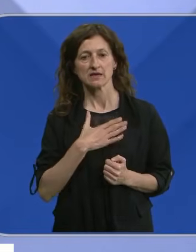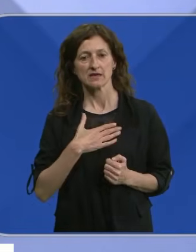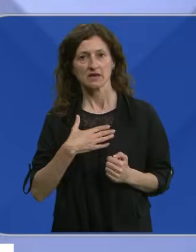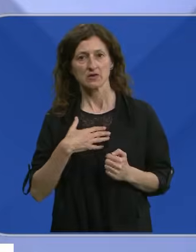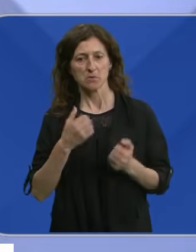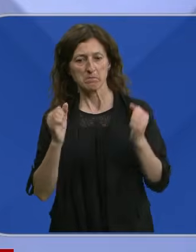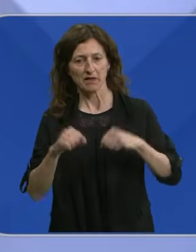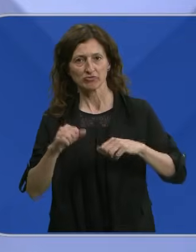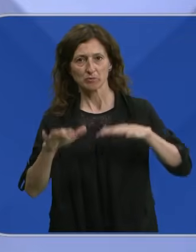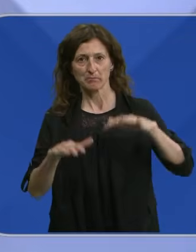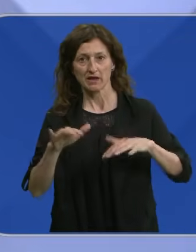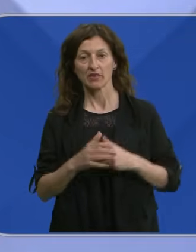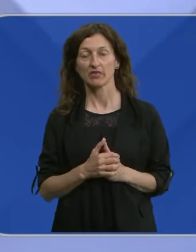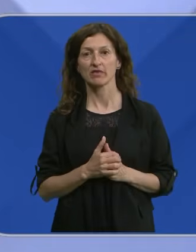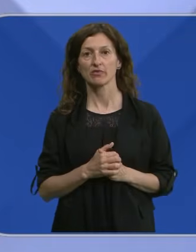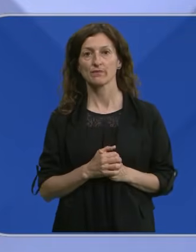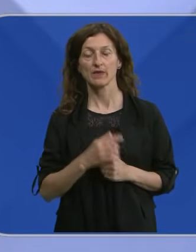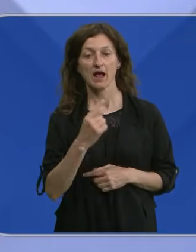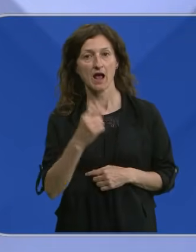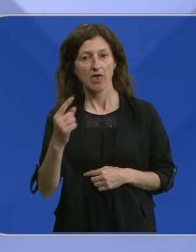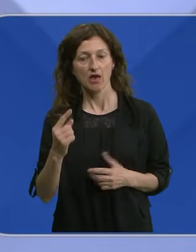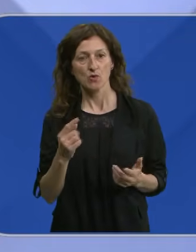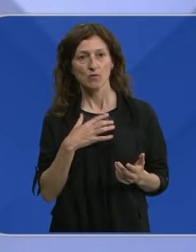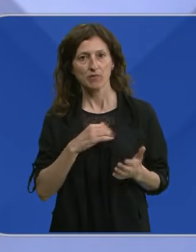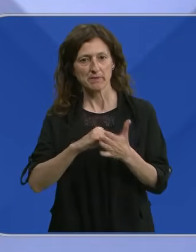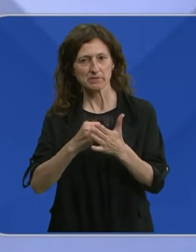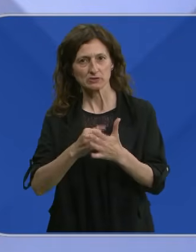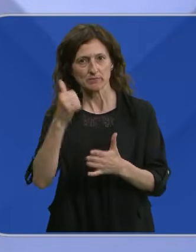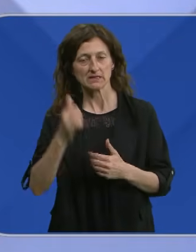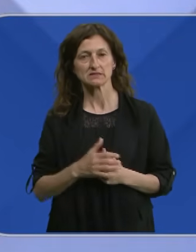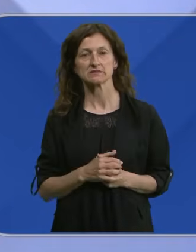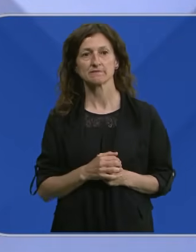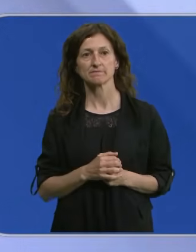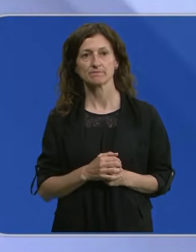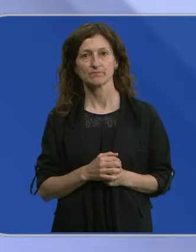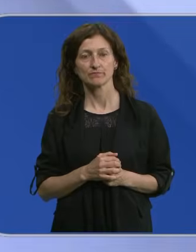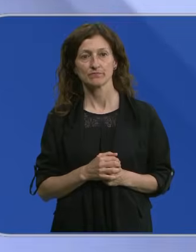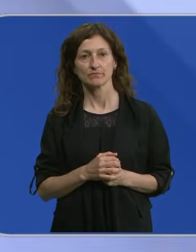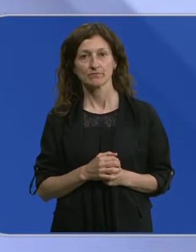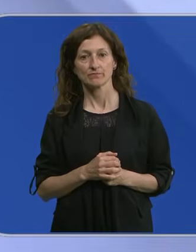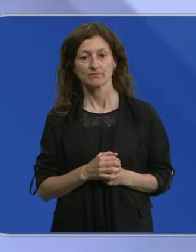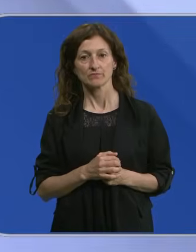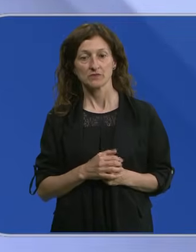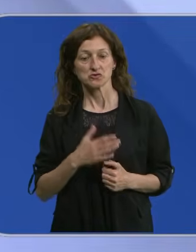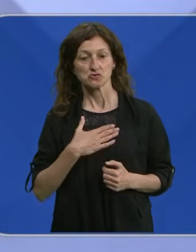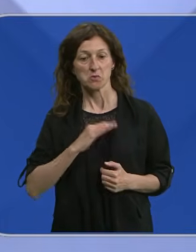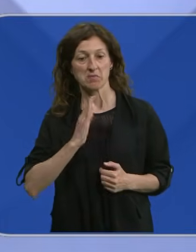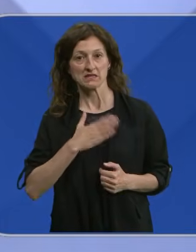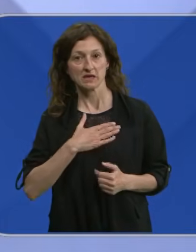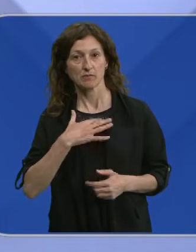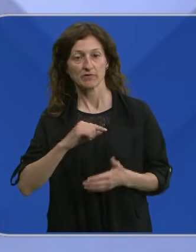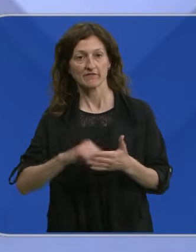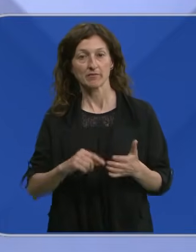muy parejos. En cada uno pues se puede apretar un poco más, un poquito más. Por nosotros, en 24 horas. Pero